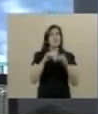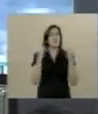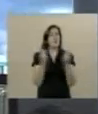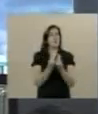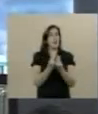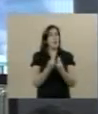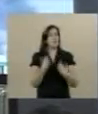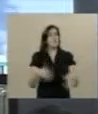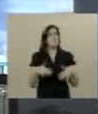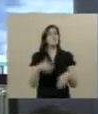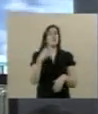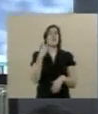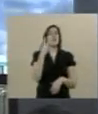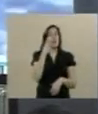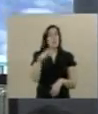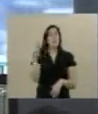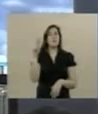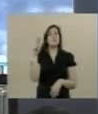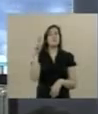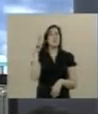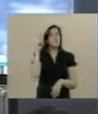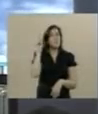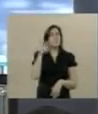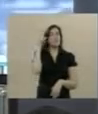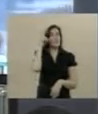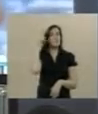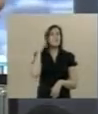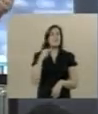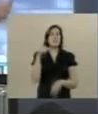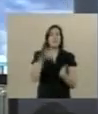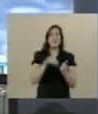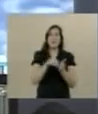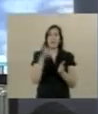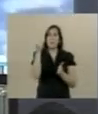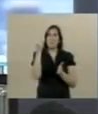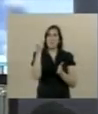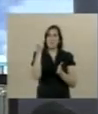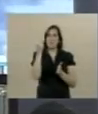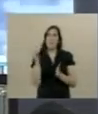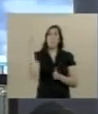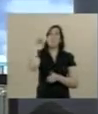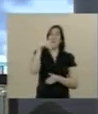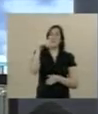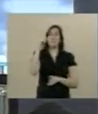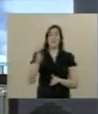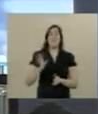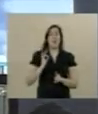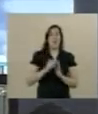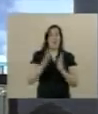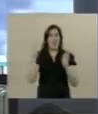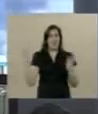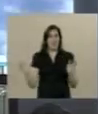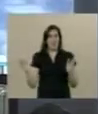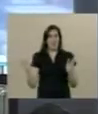2.189 millones de pesos más anualmente, la inversión